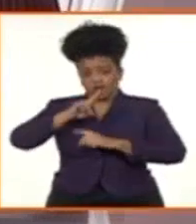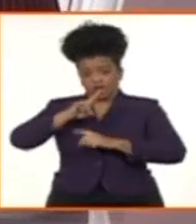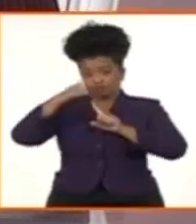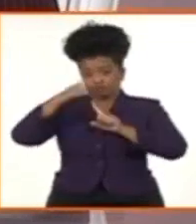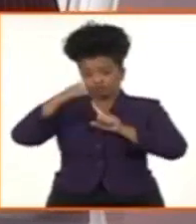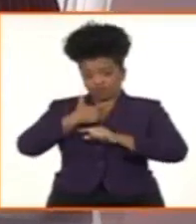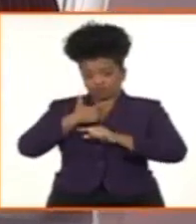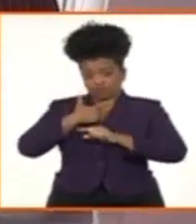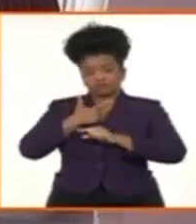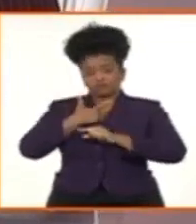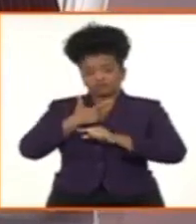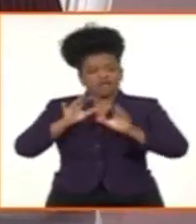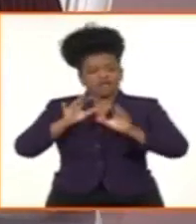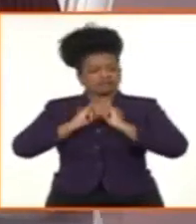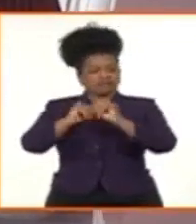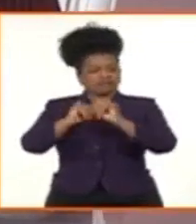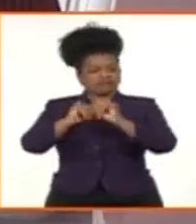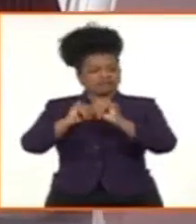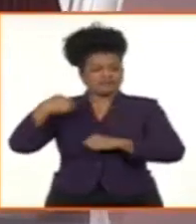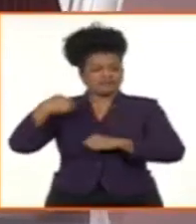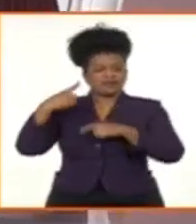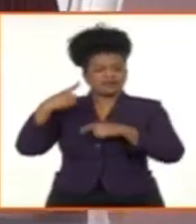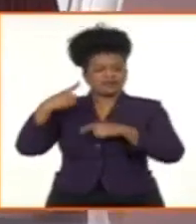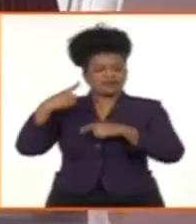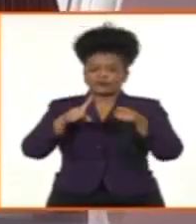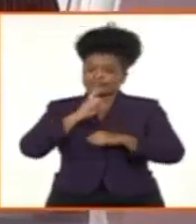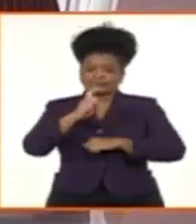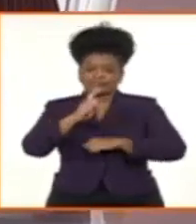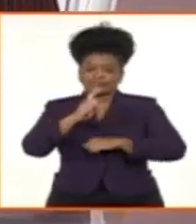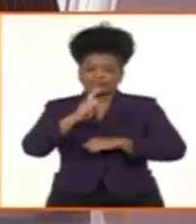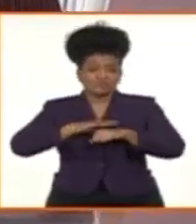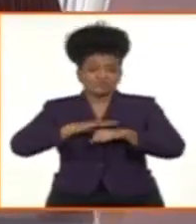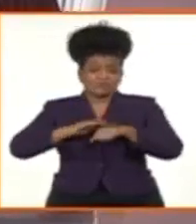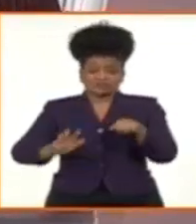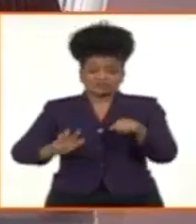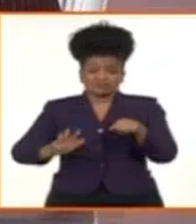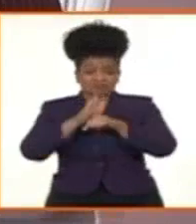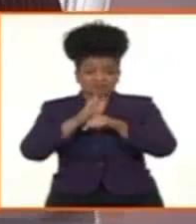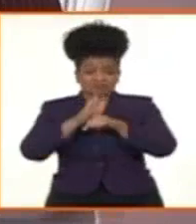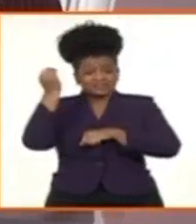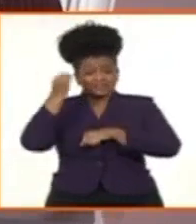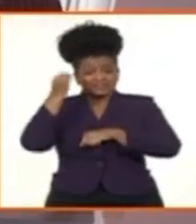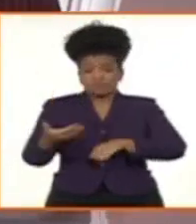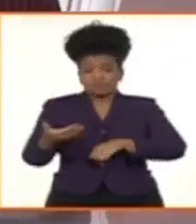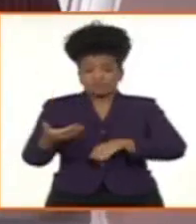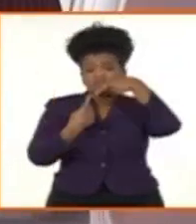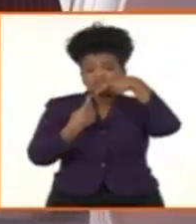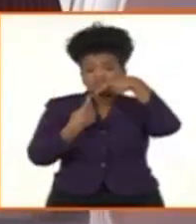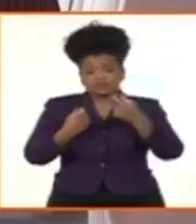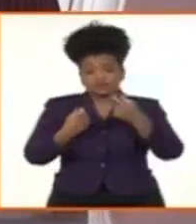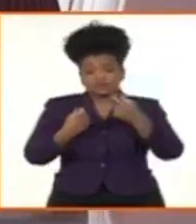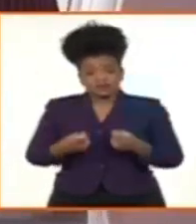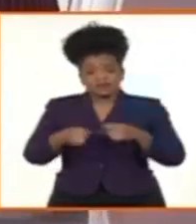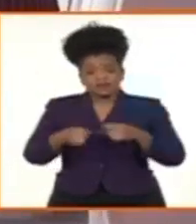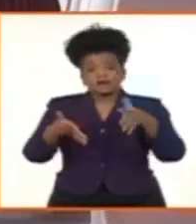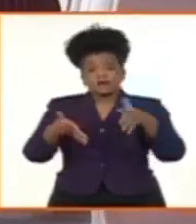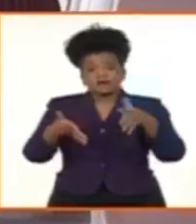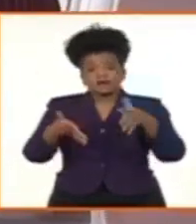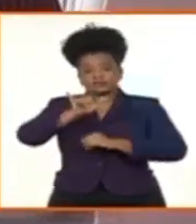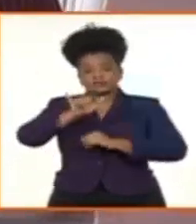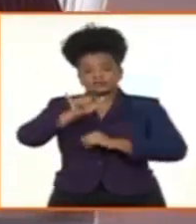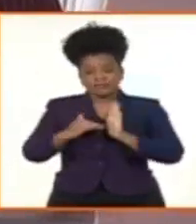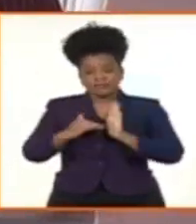habíamos anunciado a finales del año pasado pero que es realmente lo vamos a concretar este año vamos a tener alrededor de 56 mil nuevos servicios